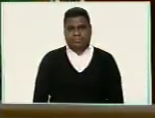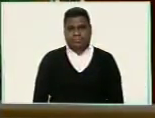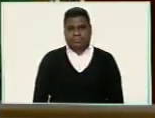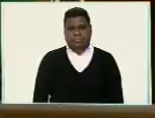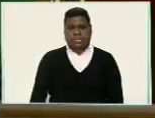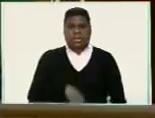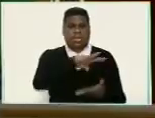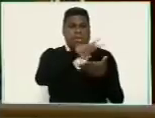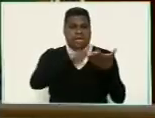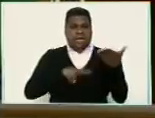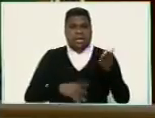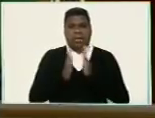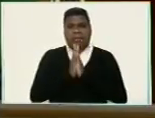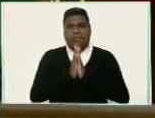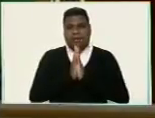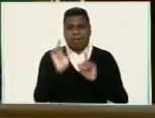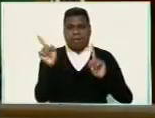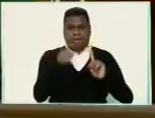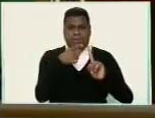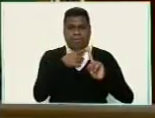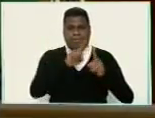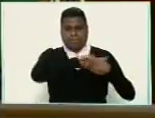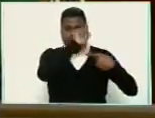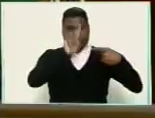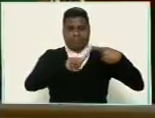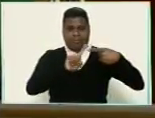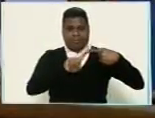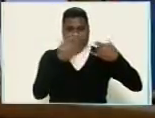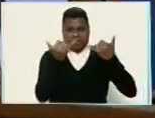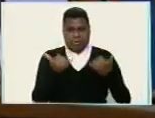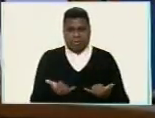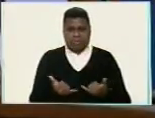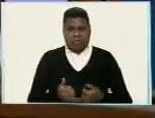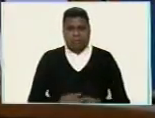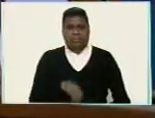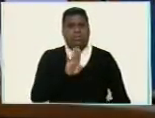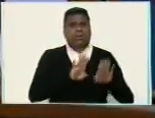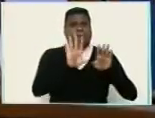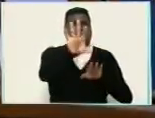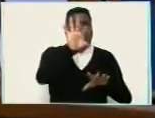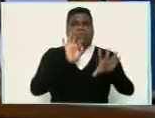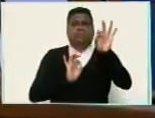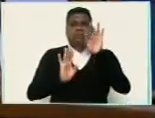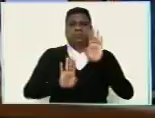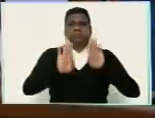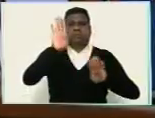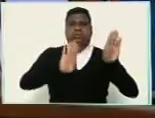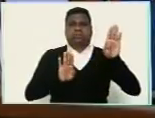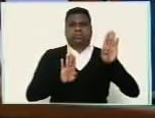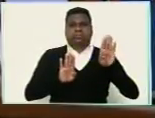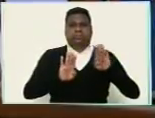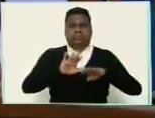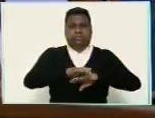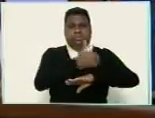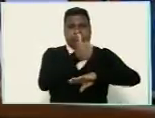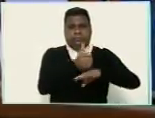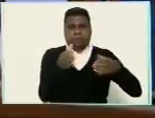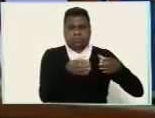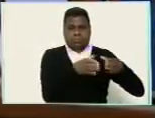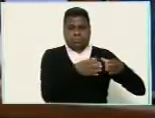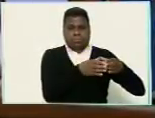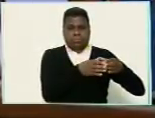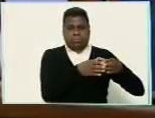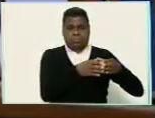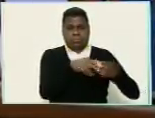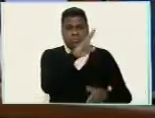Lea, por favor, ciudadano secretario, el primer punto del orden del día. Elección y juramentación del presidente de la Junta Directiva de la